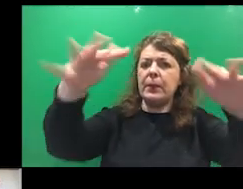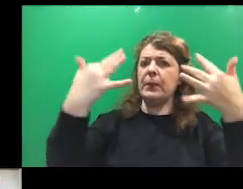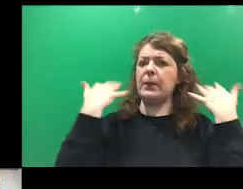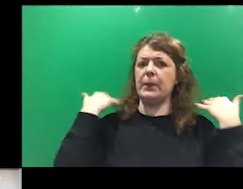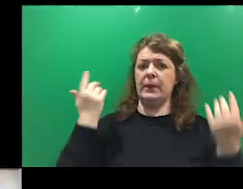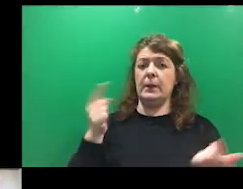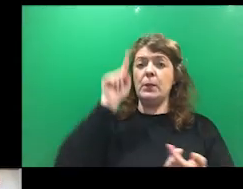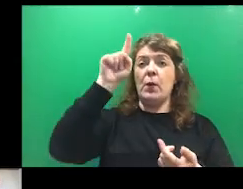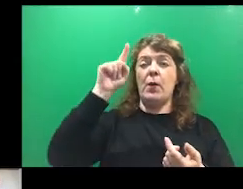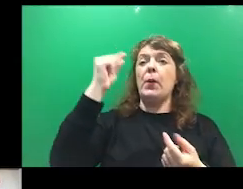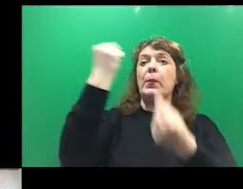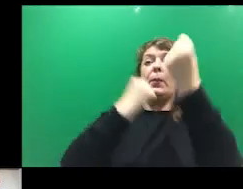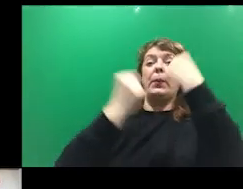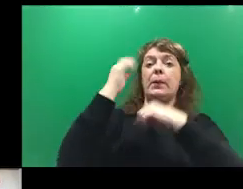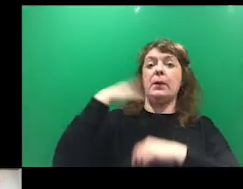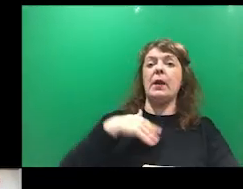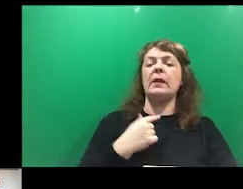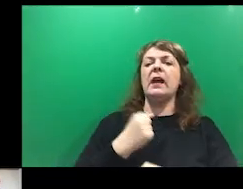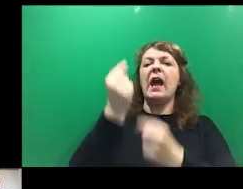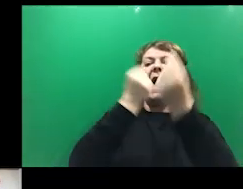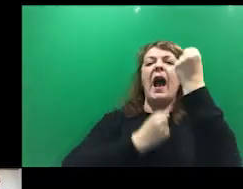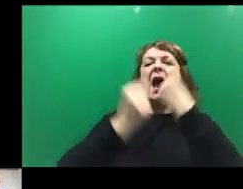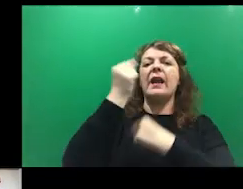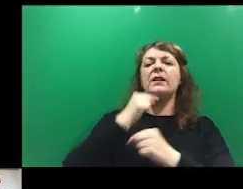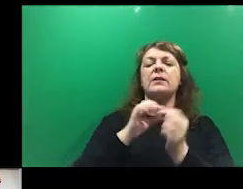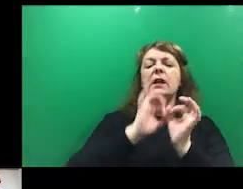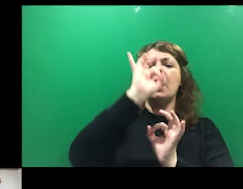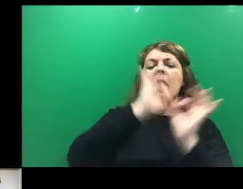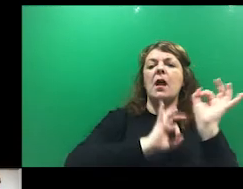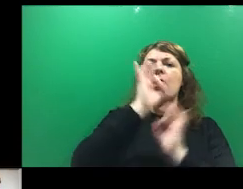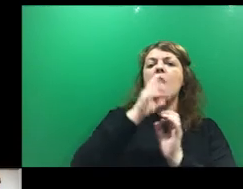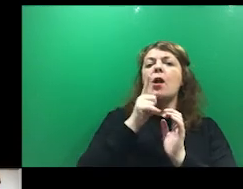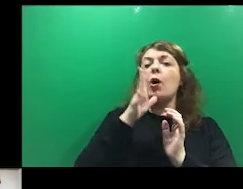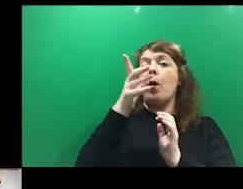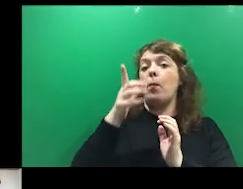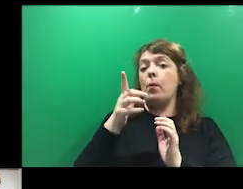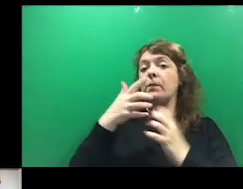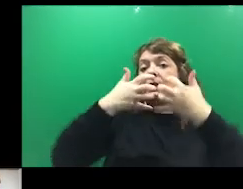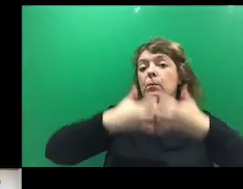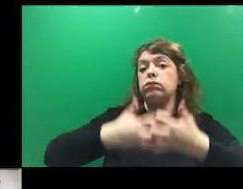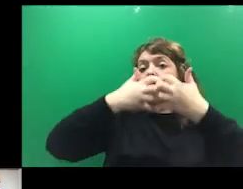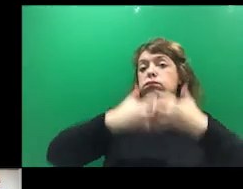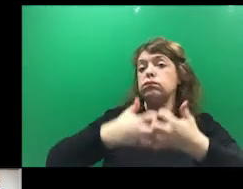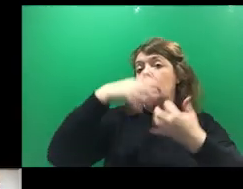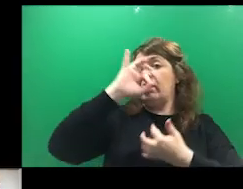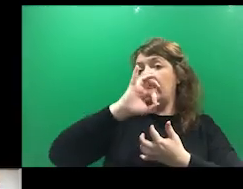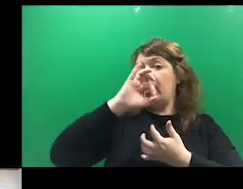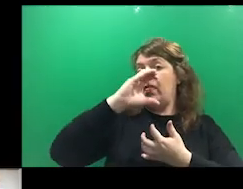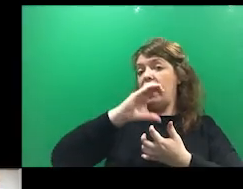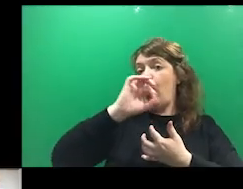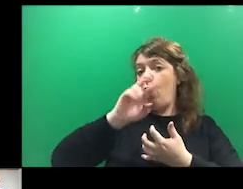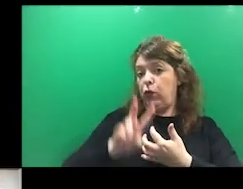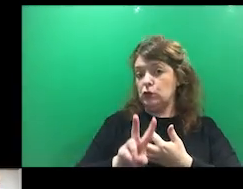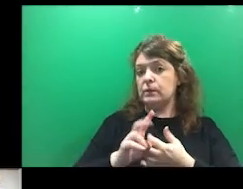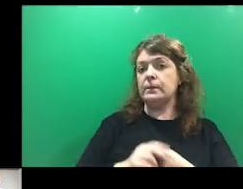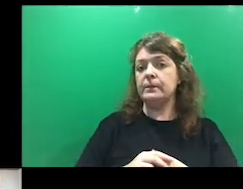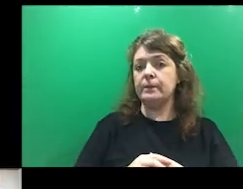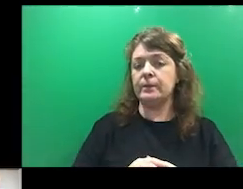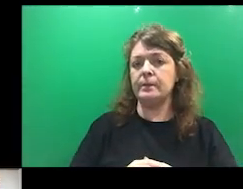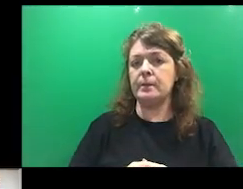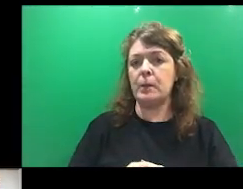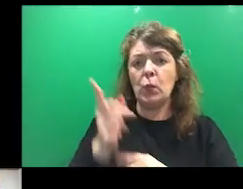que contiene menos aerosoles. La cantidad de aerosoles se puede estimar midiendo el nivel de